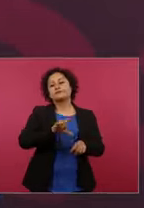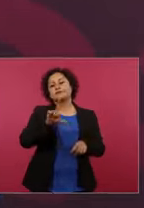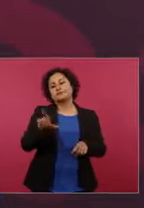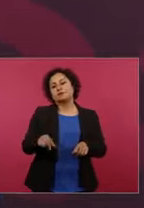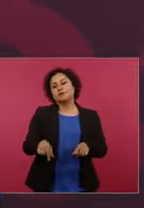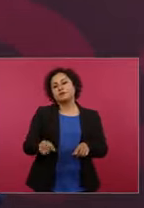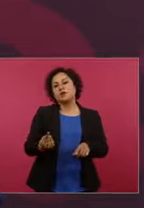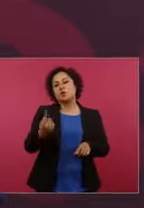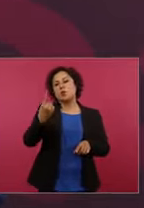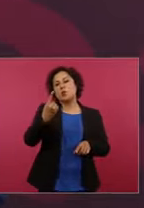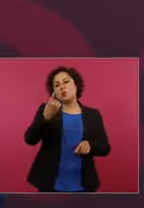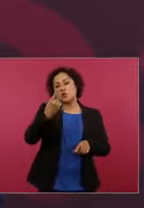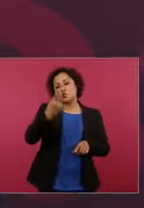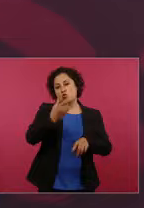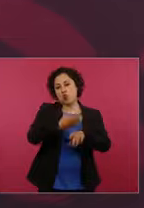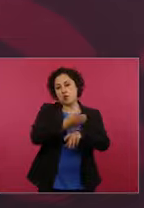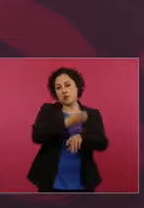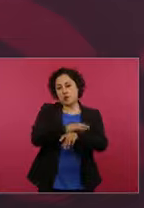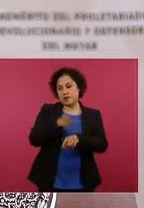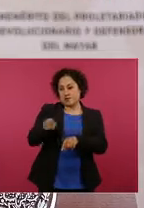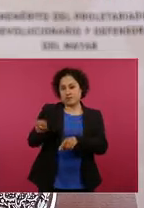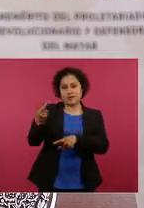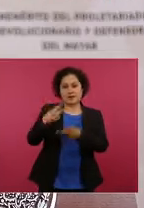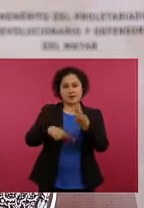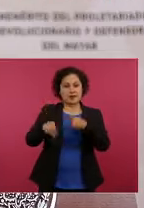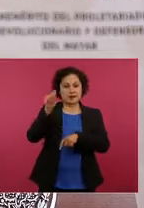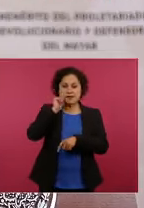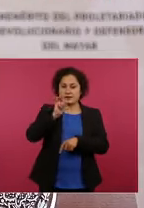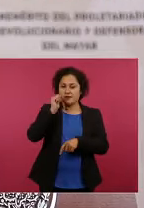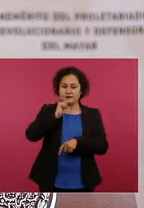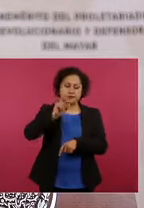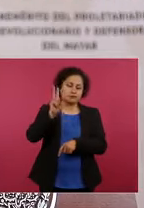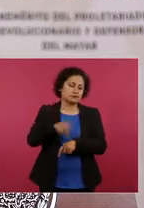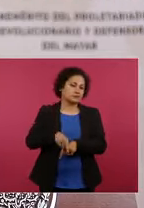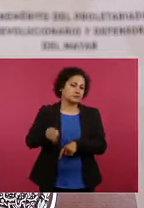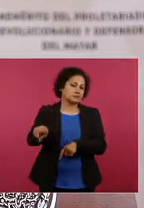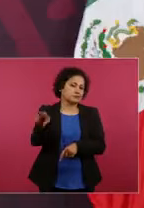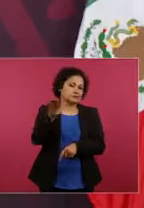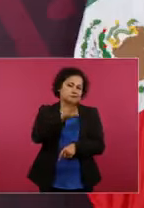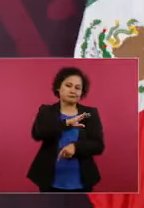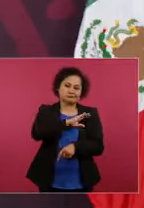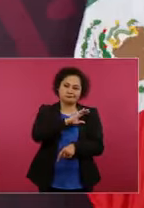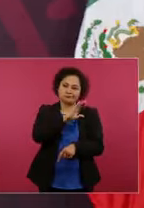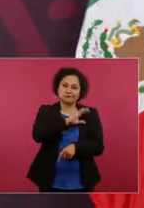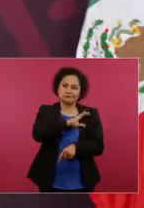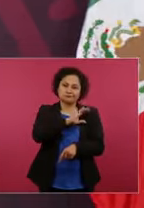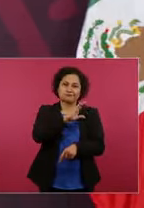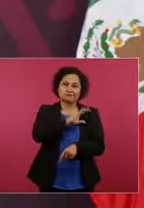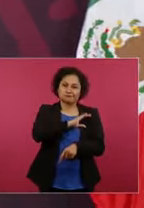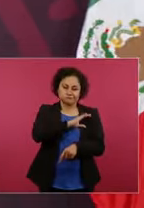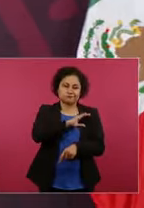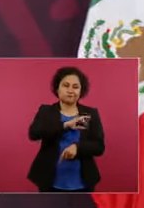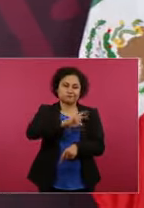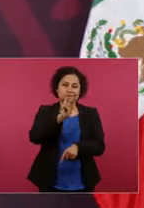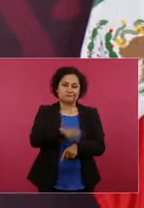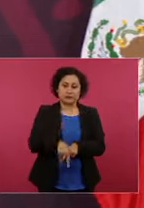que siempre viene aquí, que es puro corazón, de cómo me estaba haciendo una